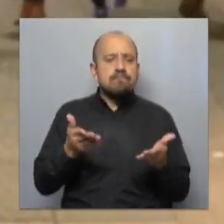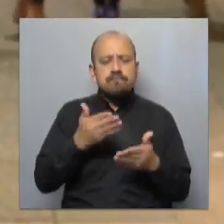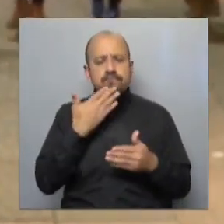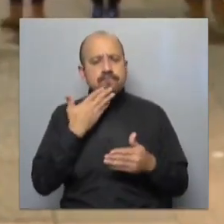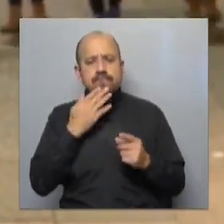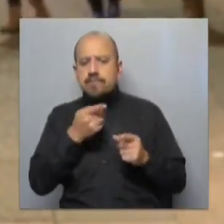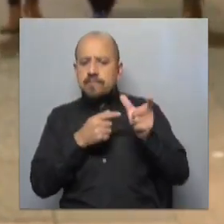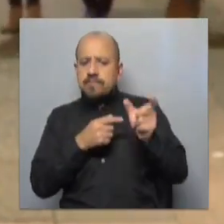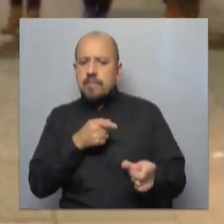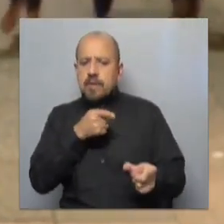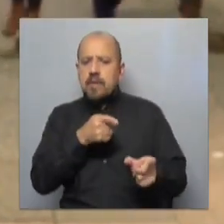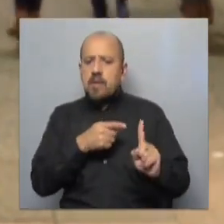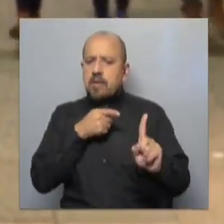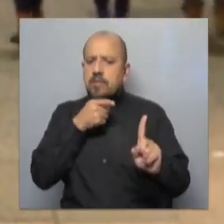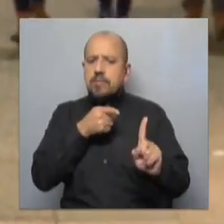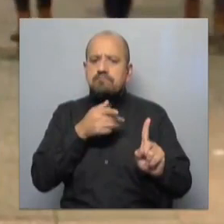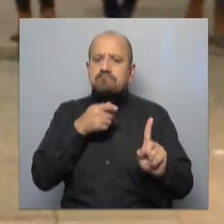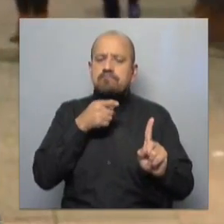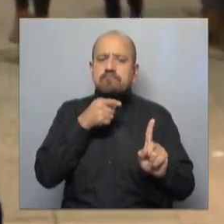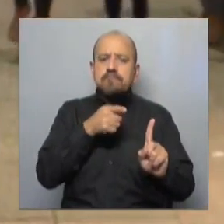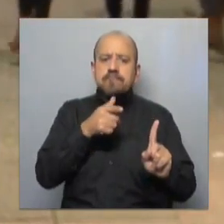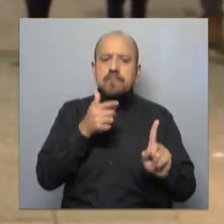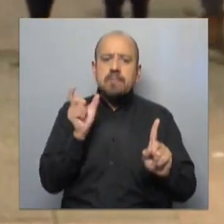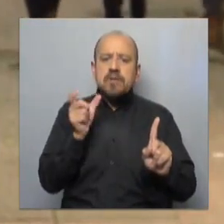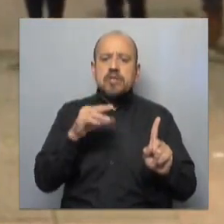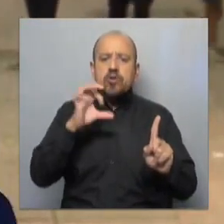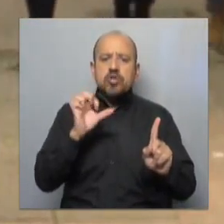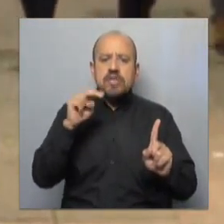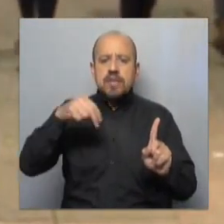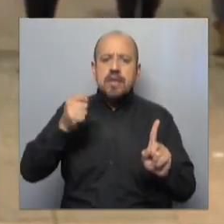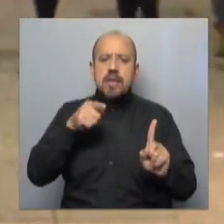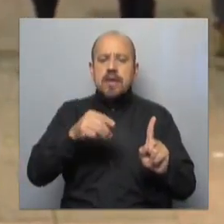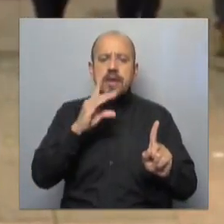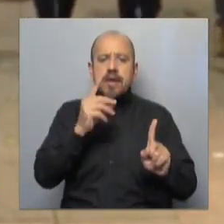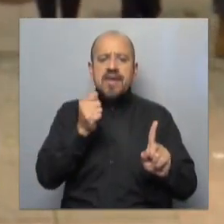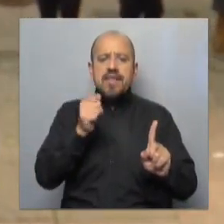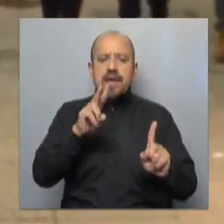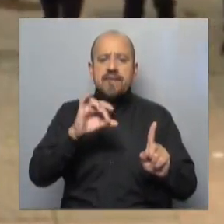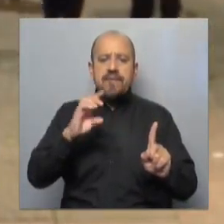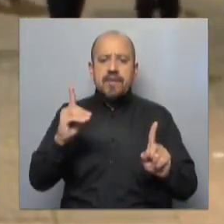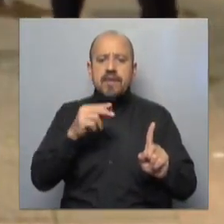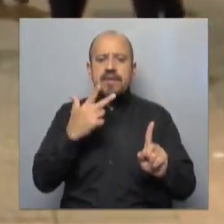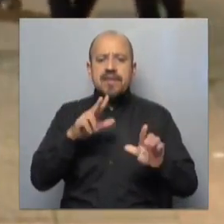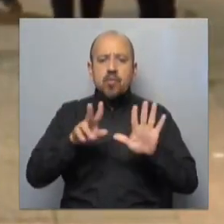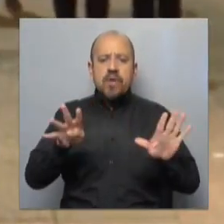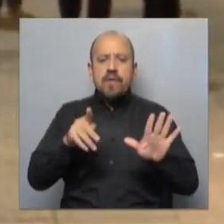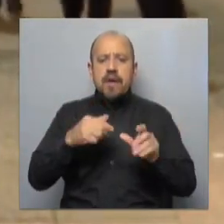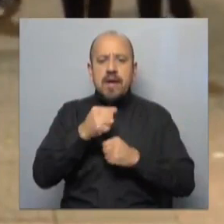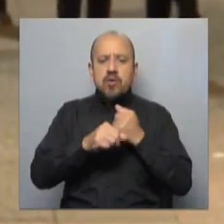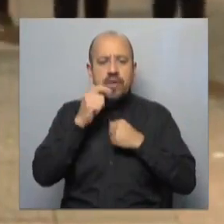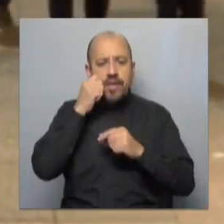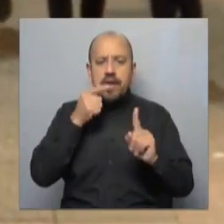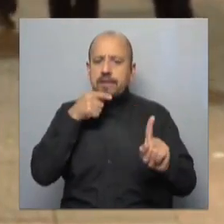sospechoso denis de apellido para oncena de apellido david cena de 39 años que tenía antecedentes